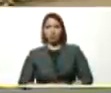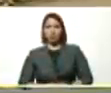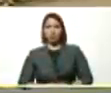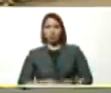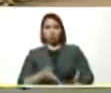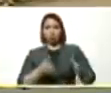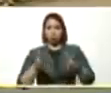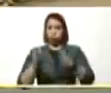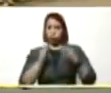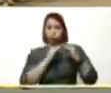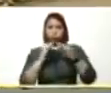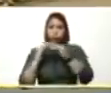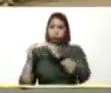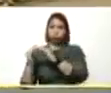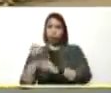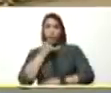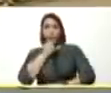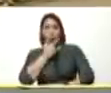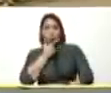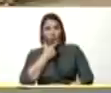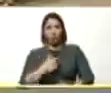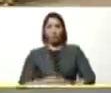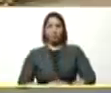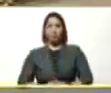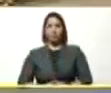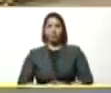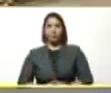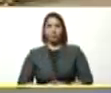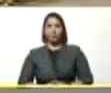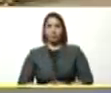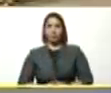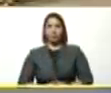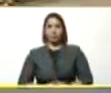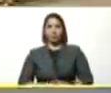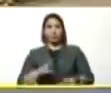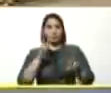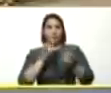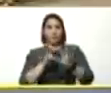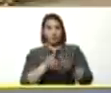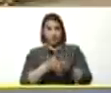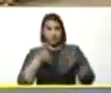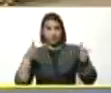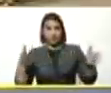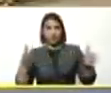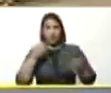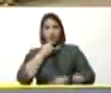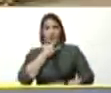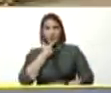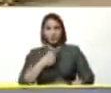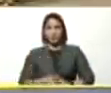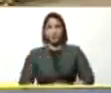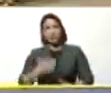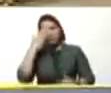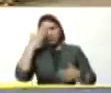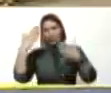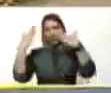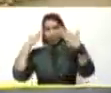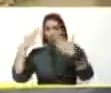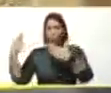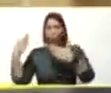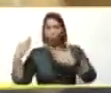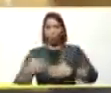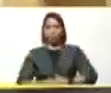urbanismo bonito de la Gran Villa. Un saludo